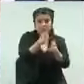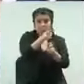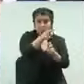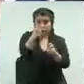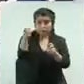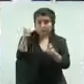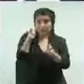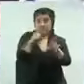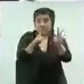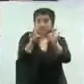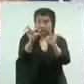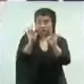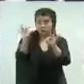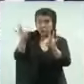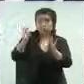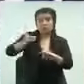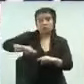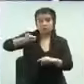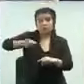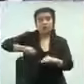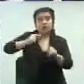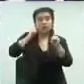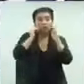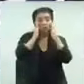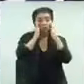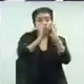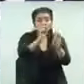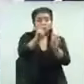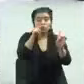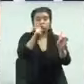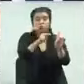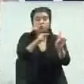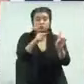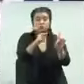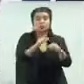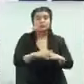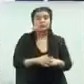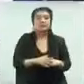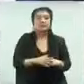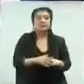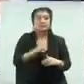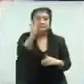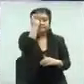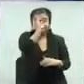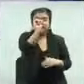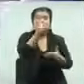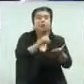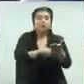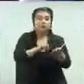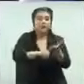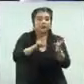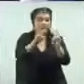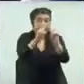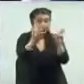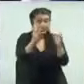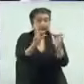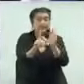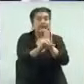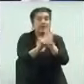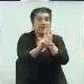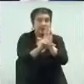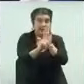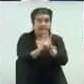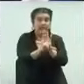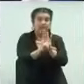señores diputados, a considerar eso al opinar y votar acerca de la ley